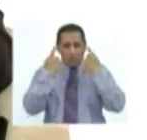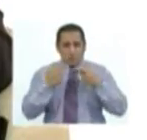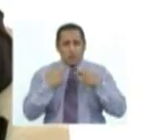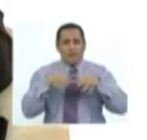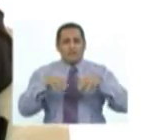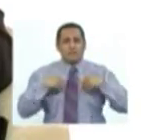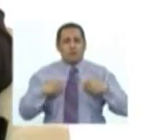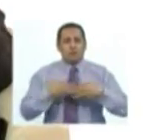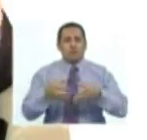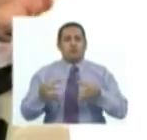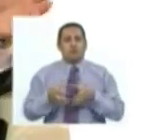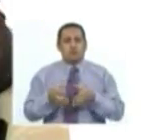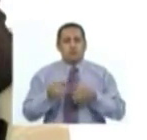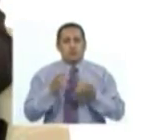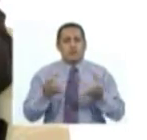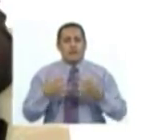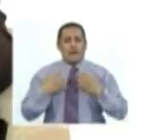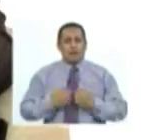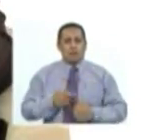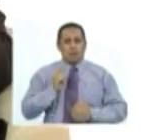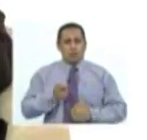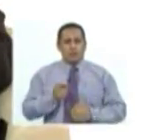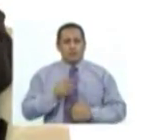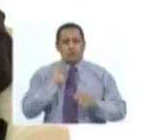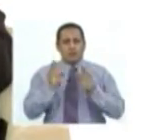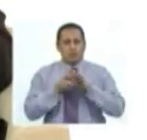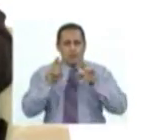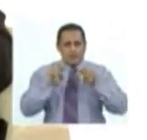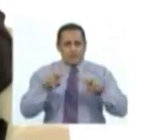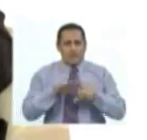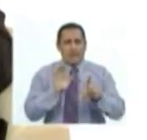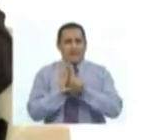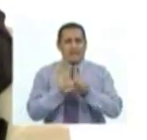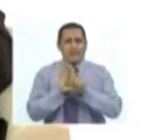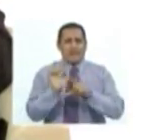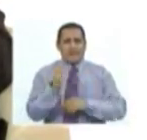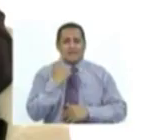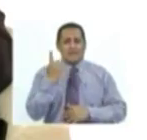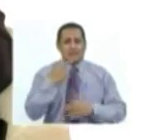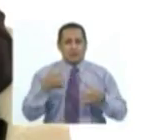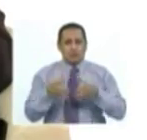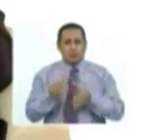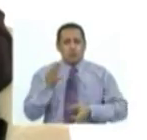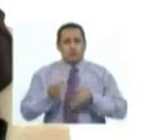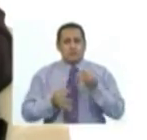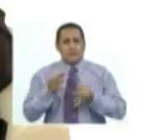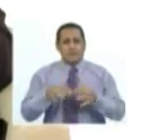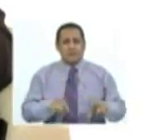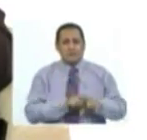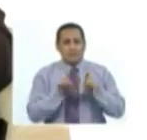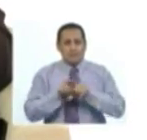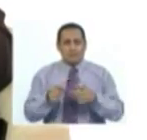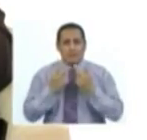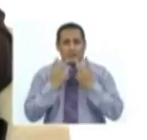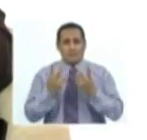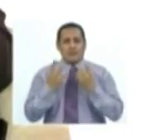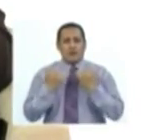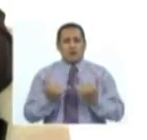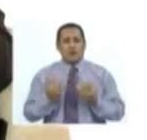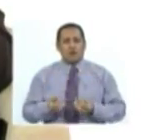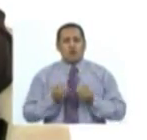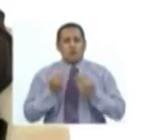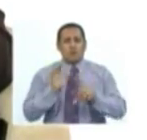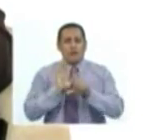tomada por un órgano colegiado. Basta revisar, por ejemplo, la ley orgánica del Poder Judicial también, para ver cómo es que la